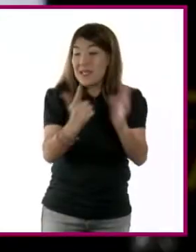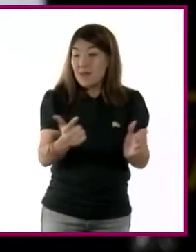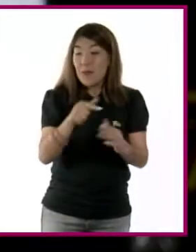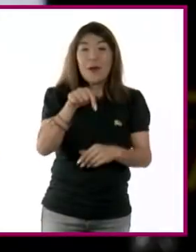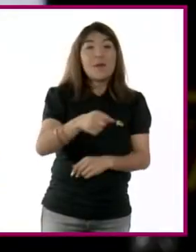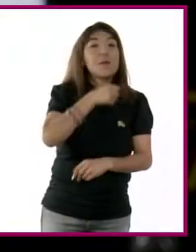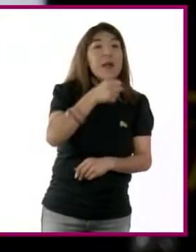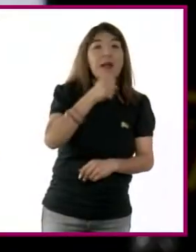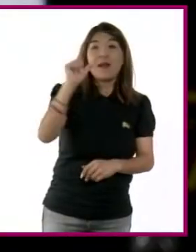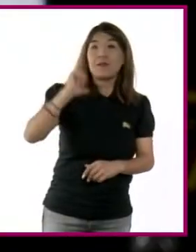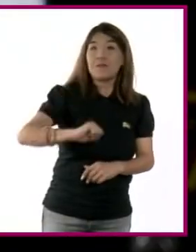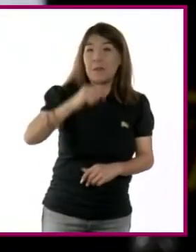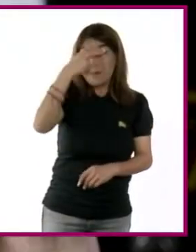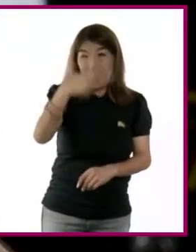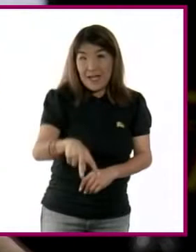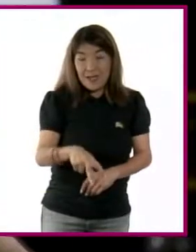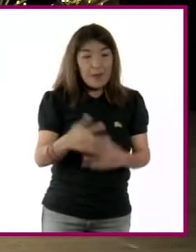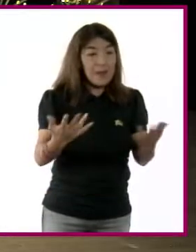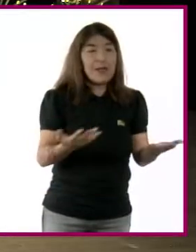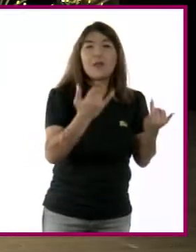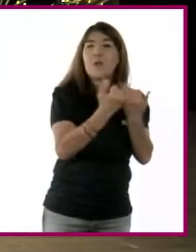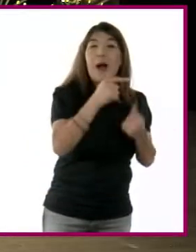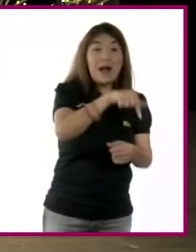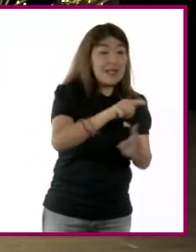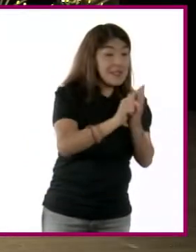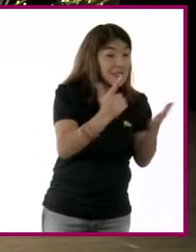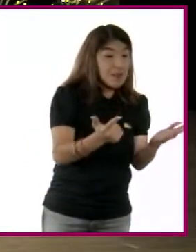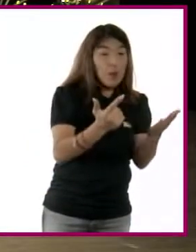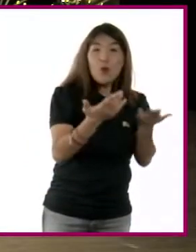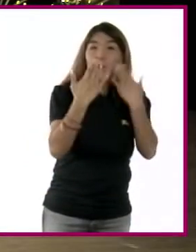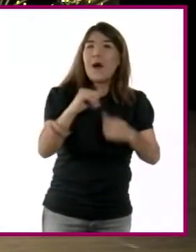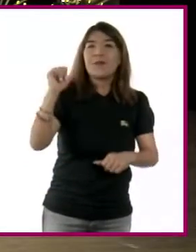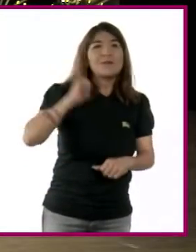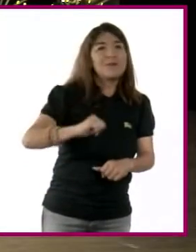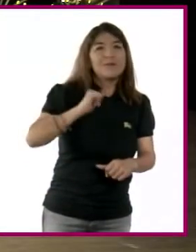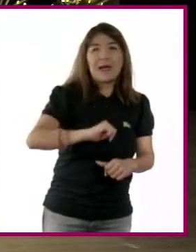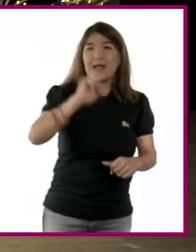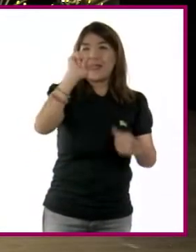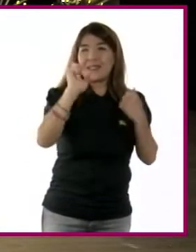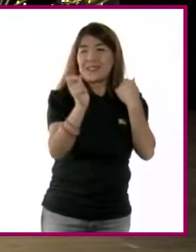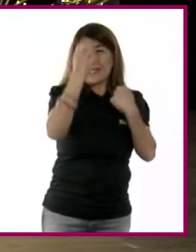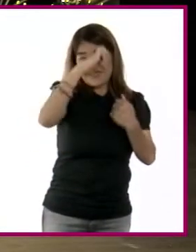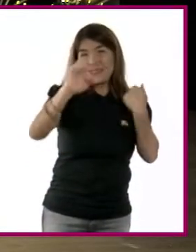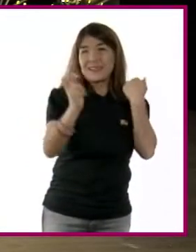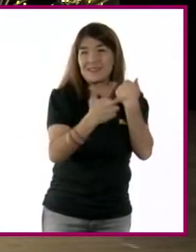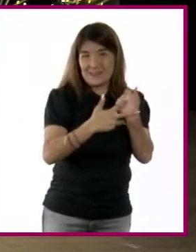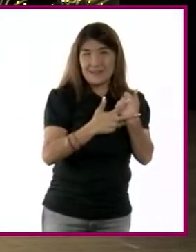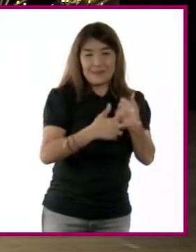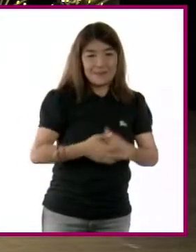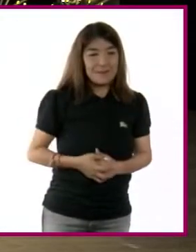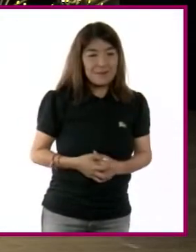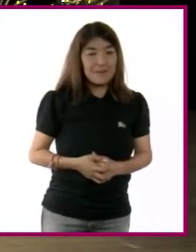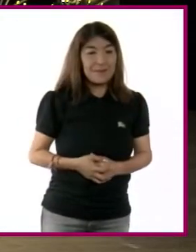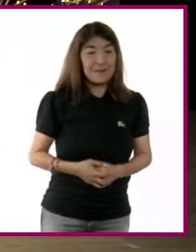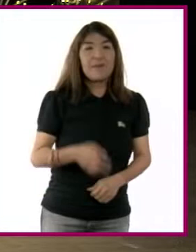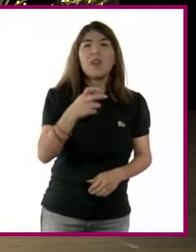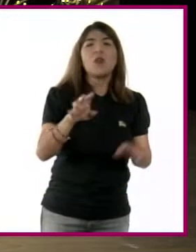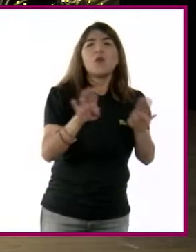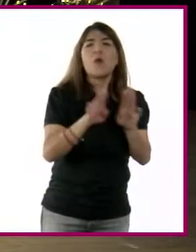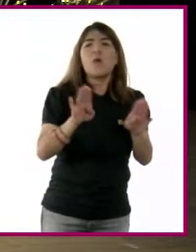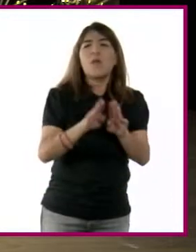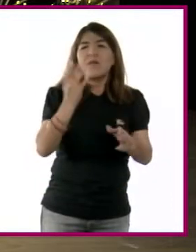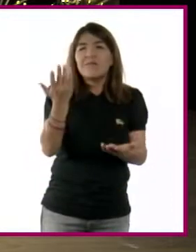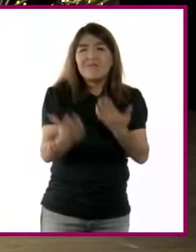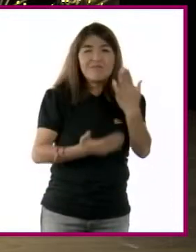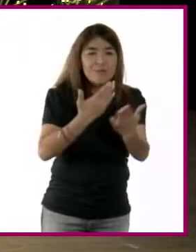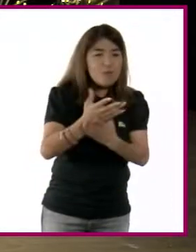libro extranjero viejo. Este esquema nos sirve para visualizar la relación entre proposiciones que pueden